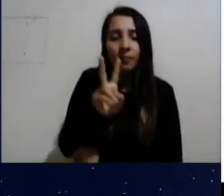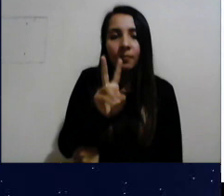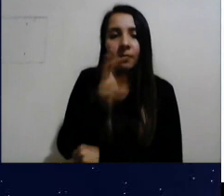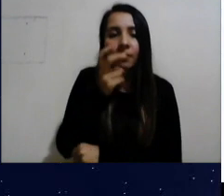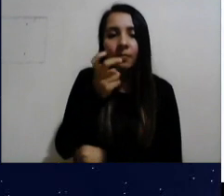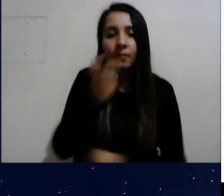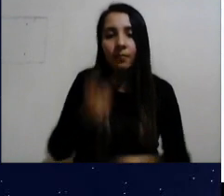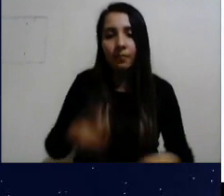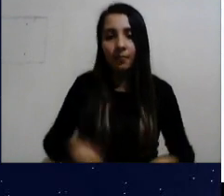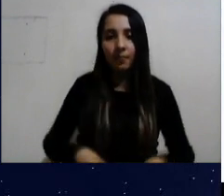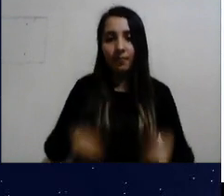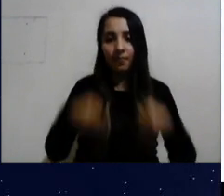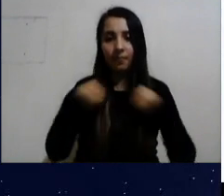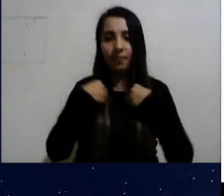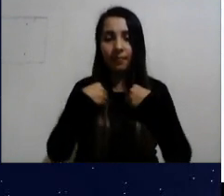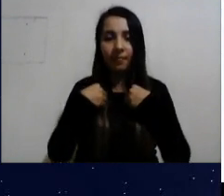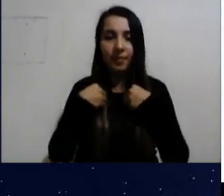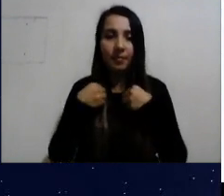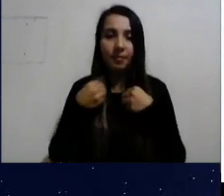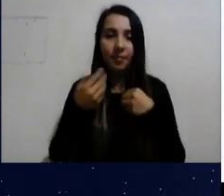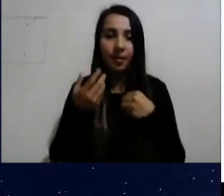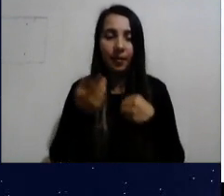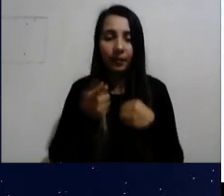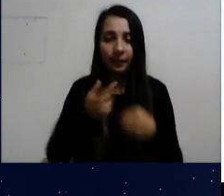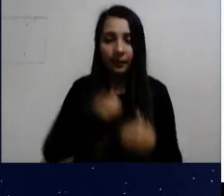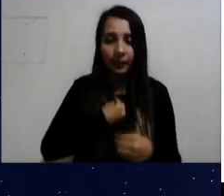las zonas de supervivencia